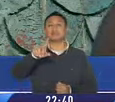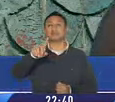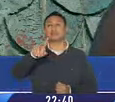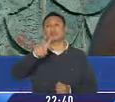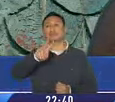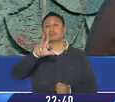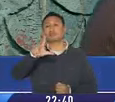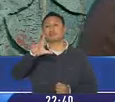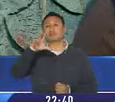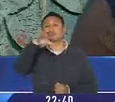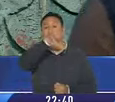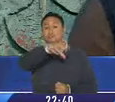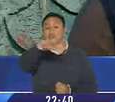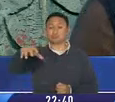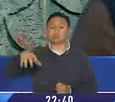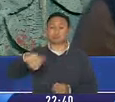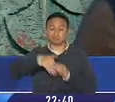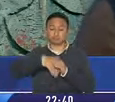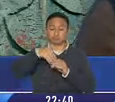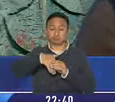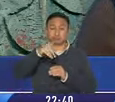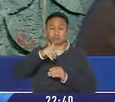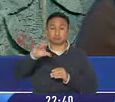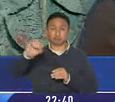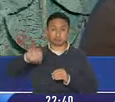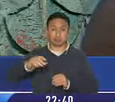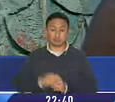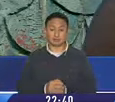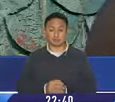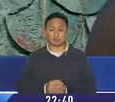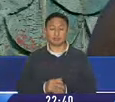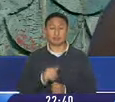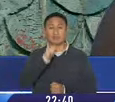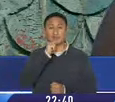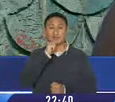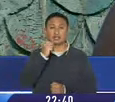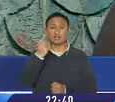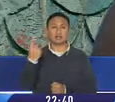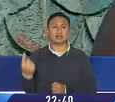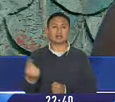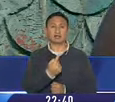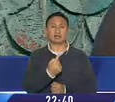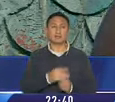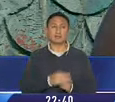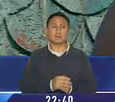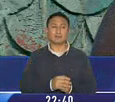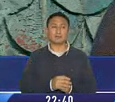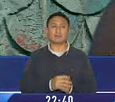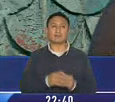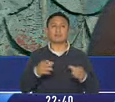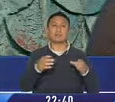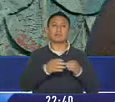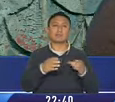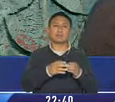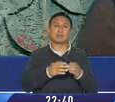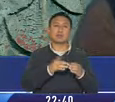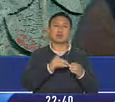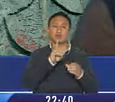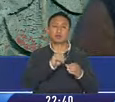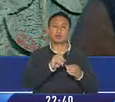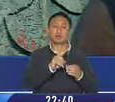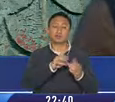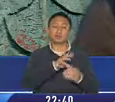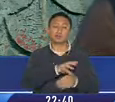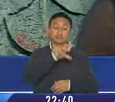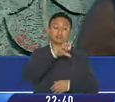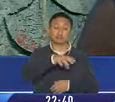Con 23 provincias impresas al 100%, faltando únicamente la circunscripción 1 de la